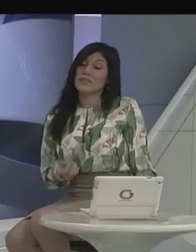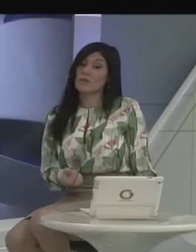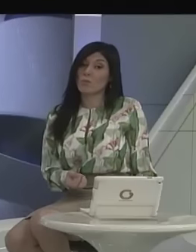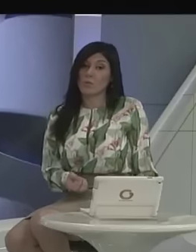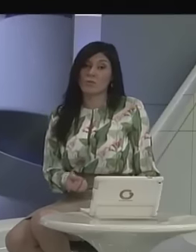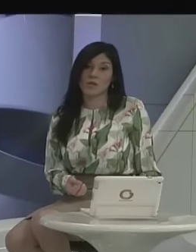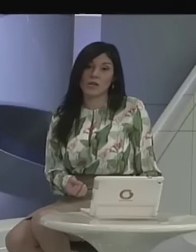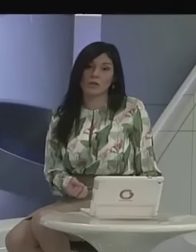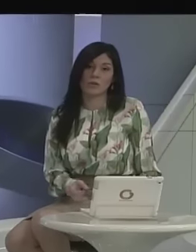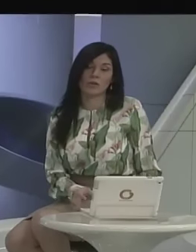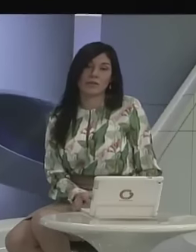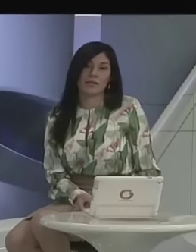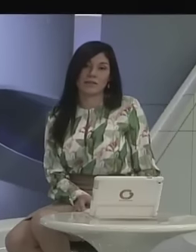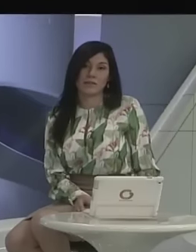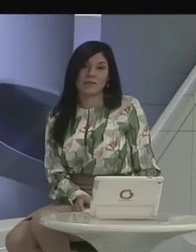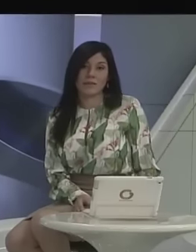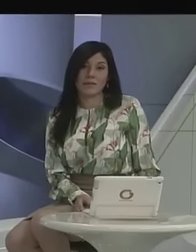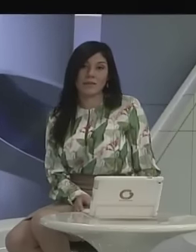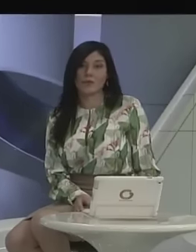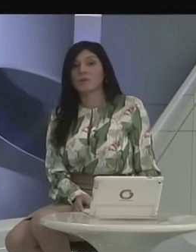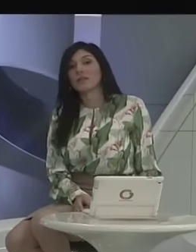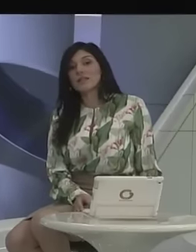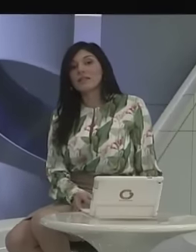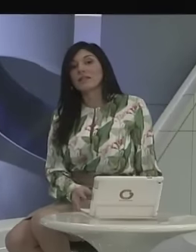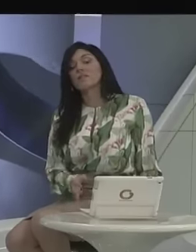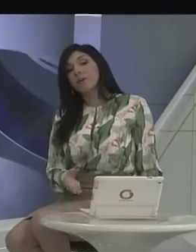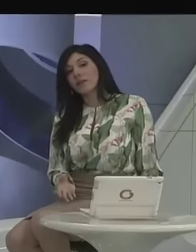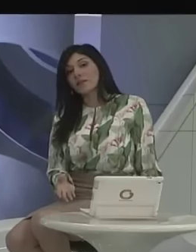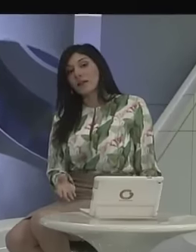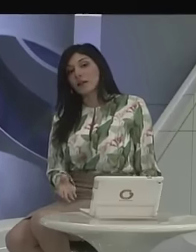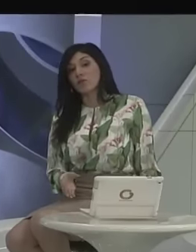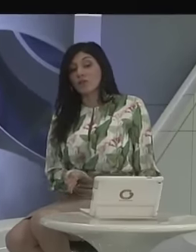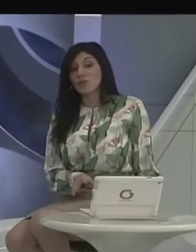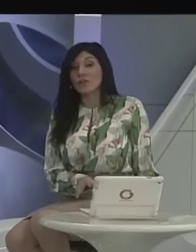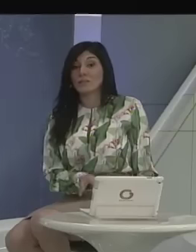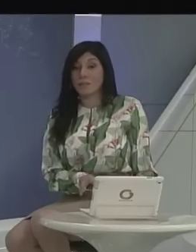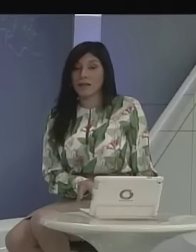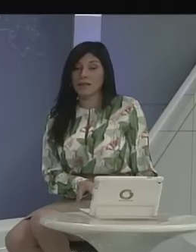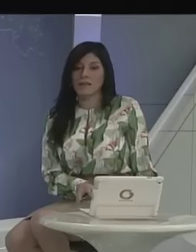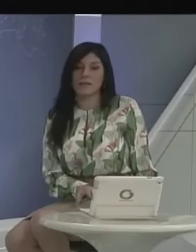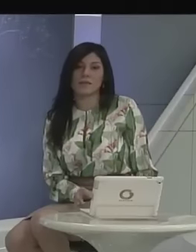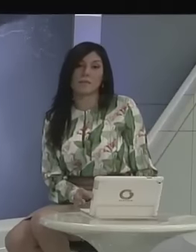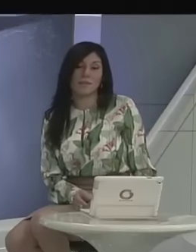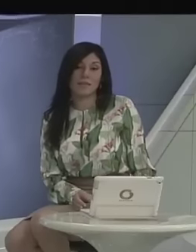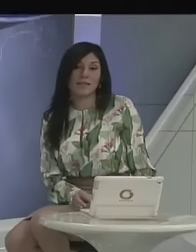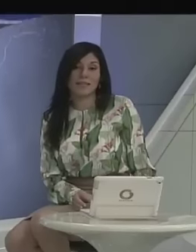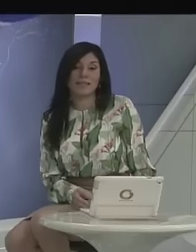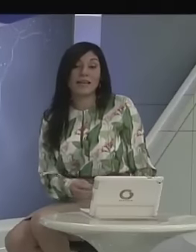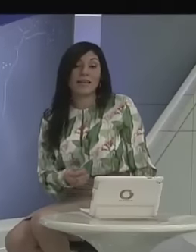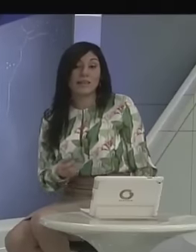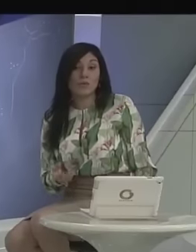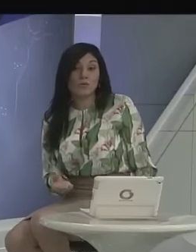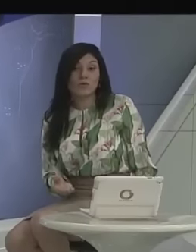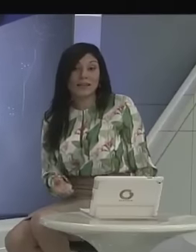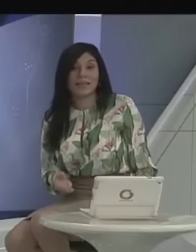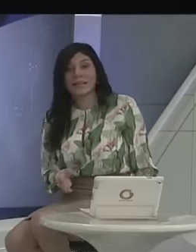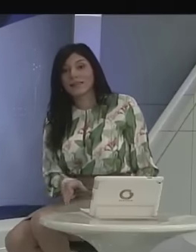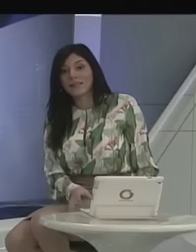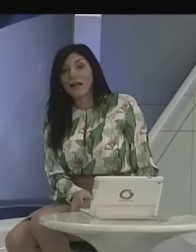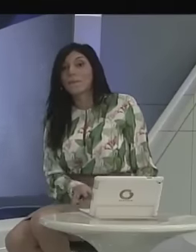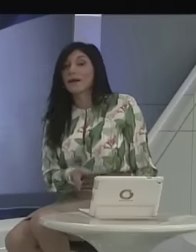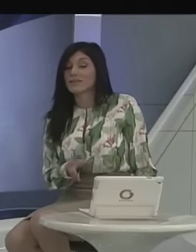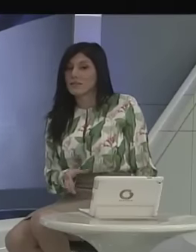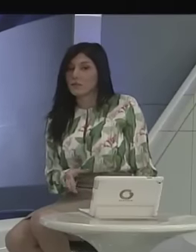un 85% el desabastecimiento de medicinas, pese a que asociaciones médicas y de pacientes denuncian